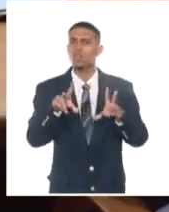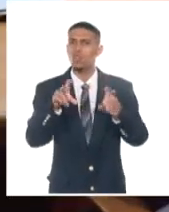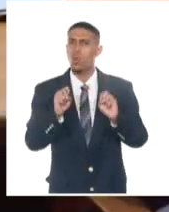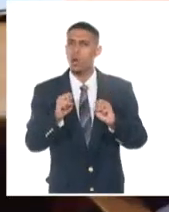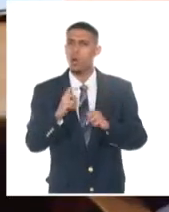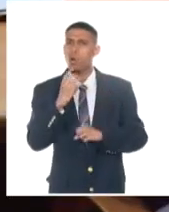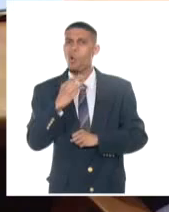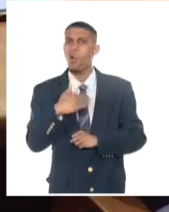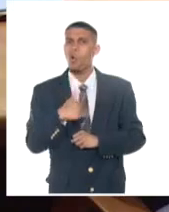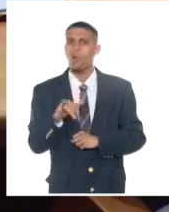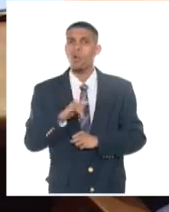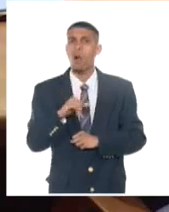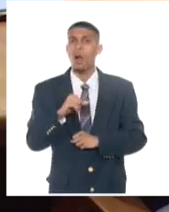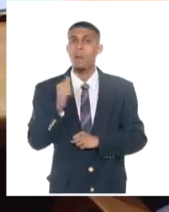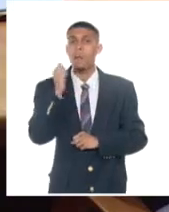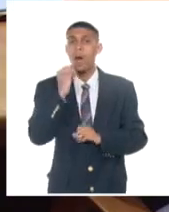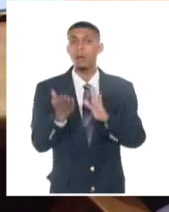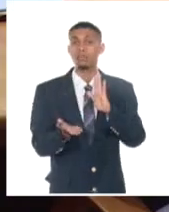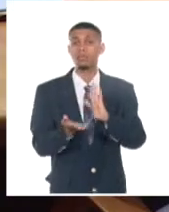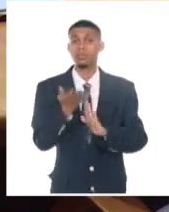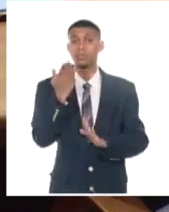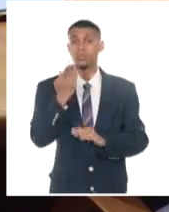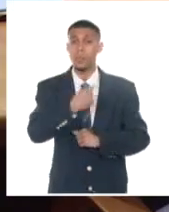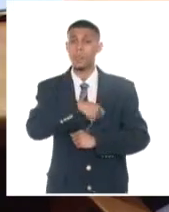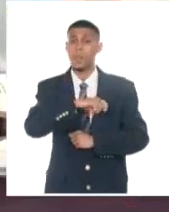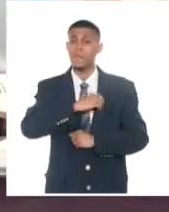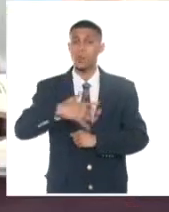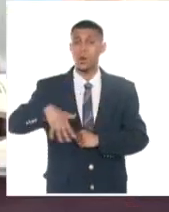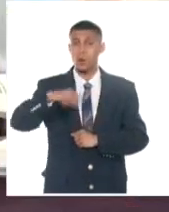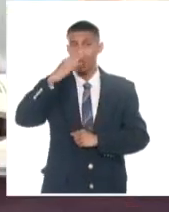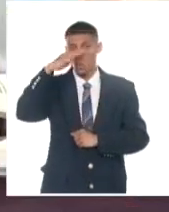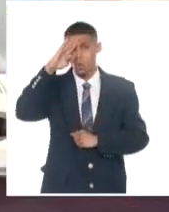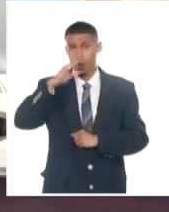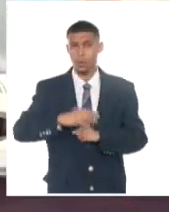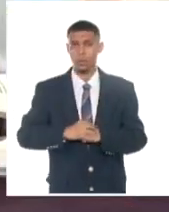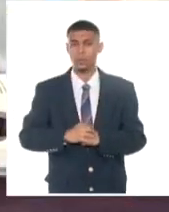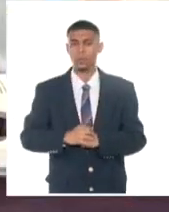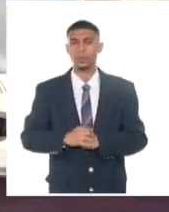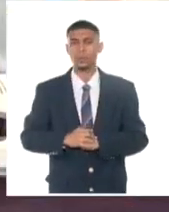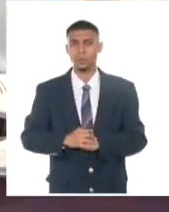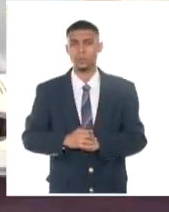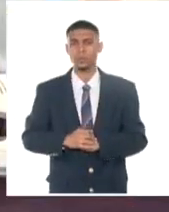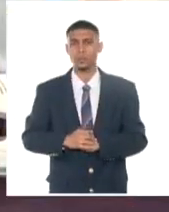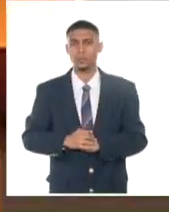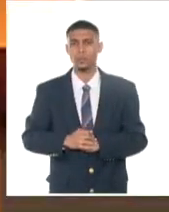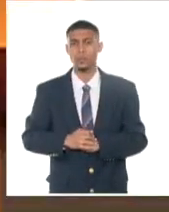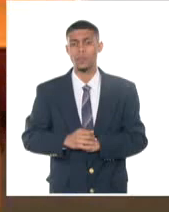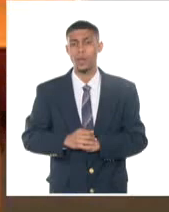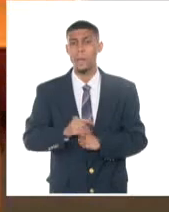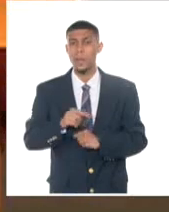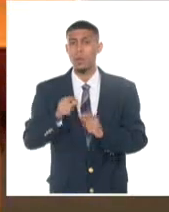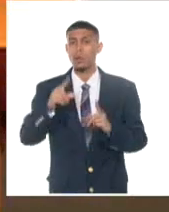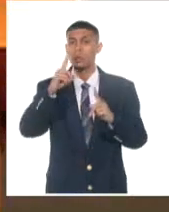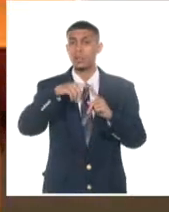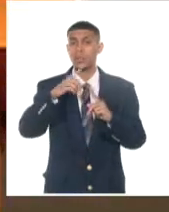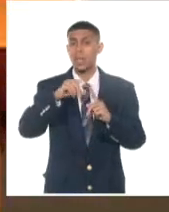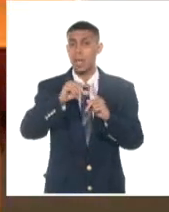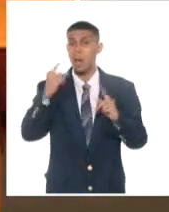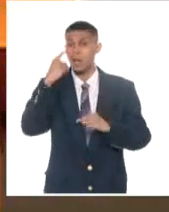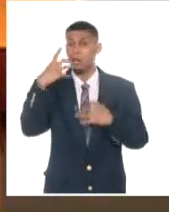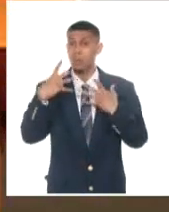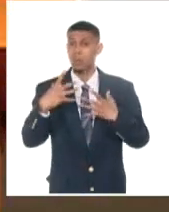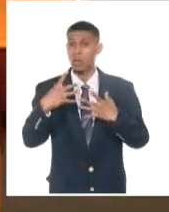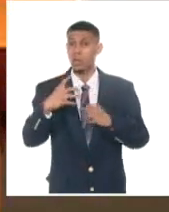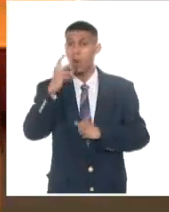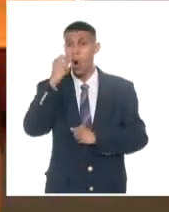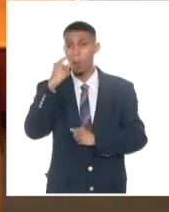la tendencia al decrecimiento de la población y los altos niveles de envejecimiento. Un tema de alta prioridad evaluado por Juan